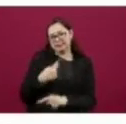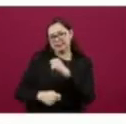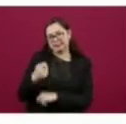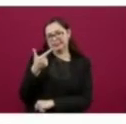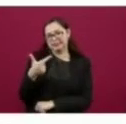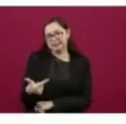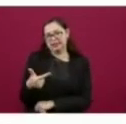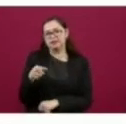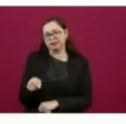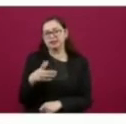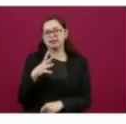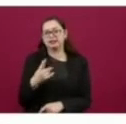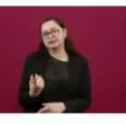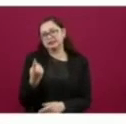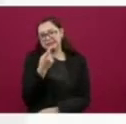100 pesos.